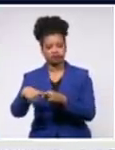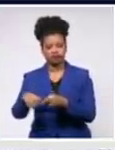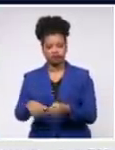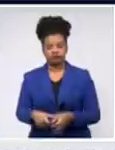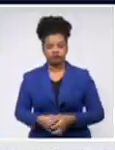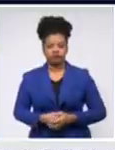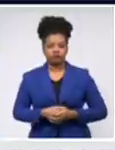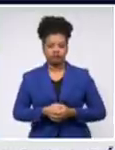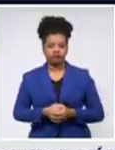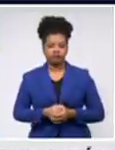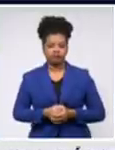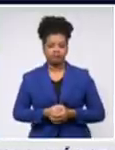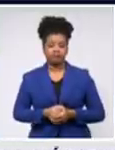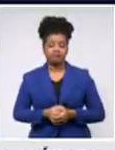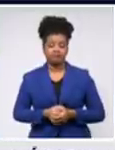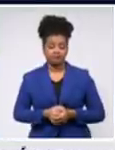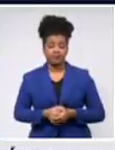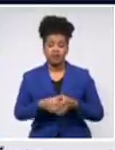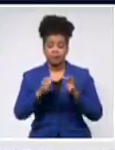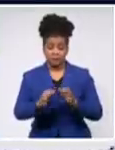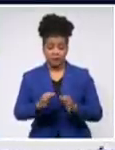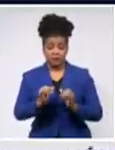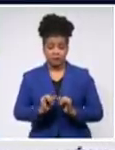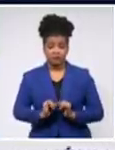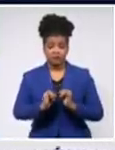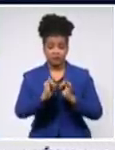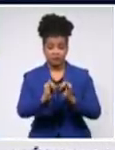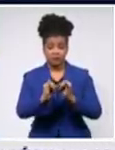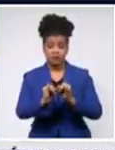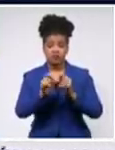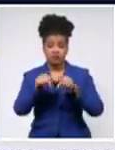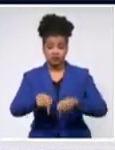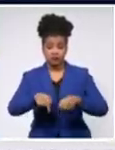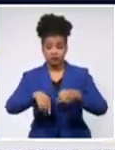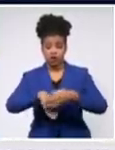Bueno, con este comportamiento, en el día de hoy,